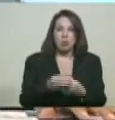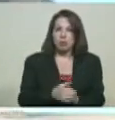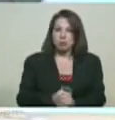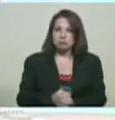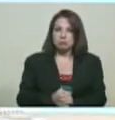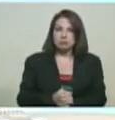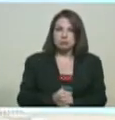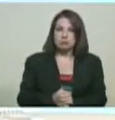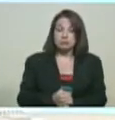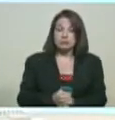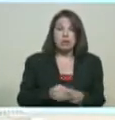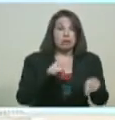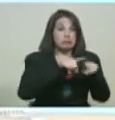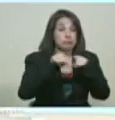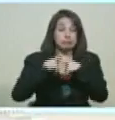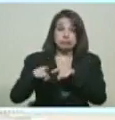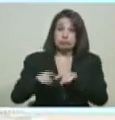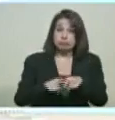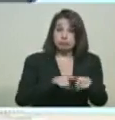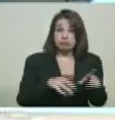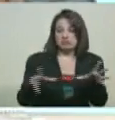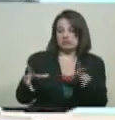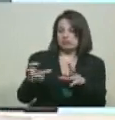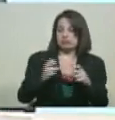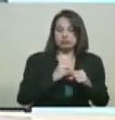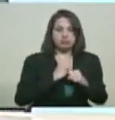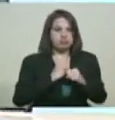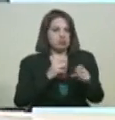se nos ha criticado mucho por el sectarismo